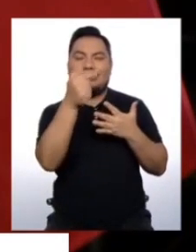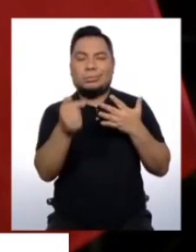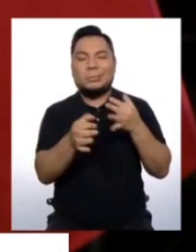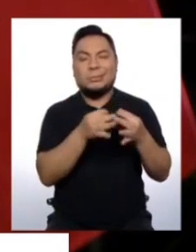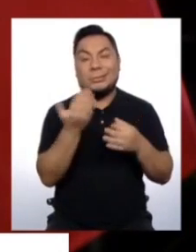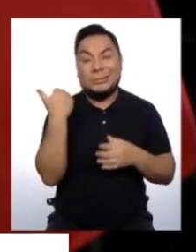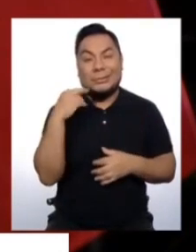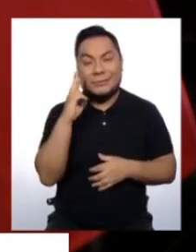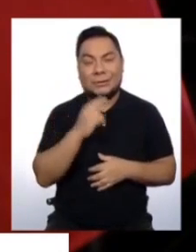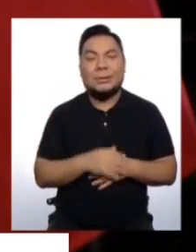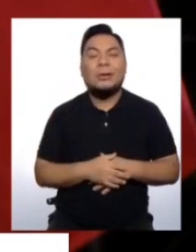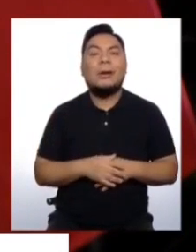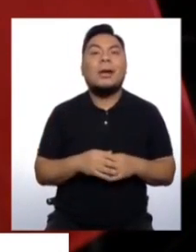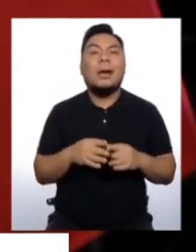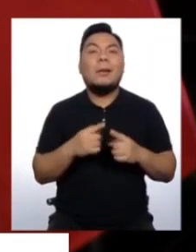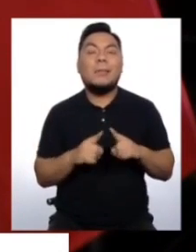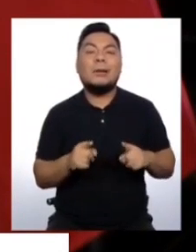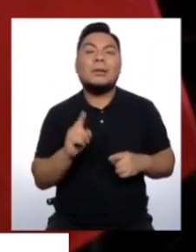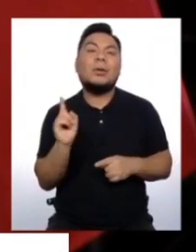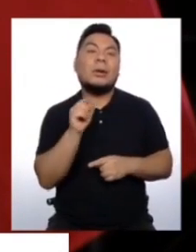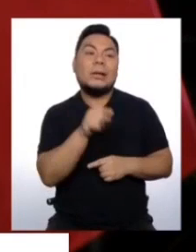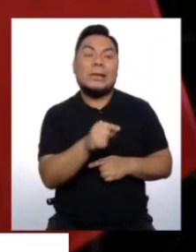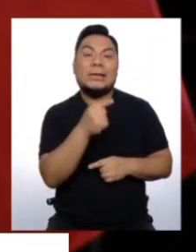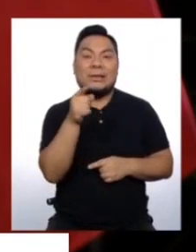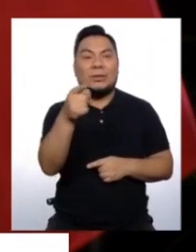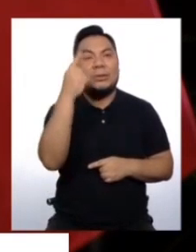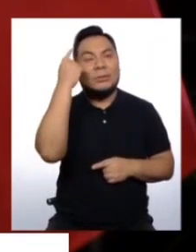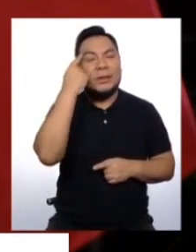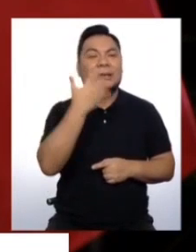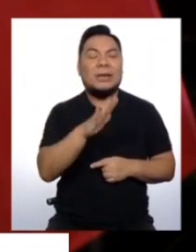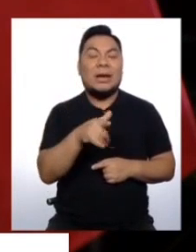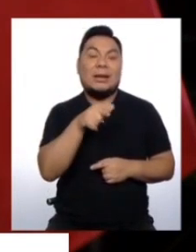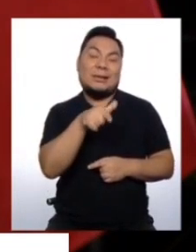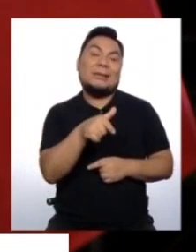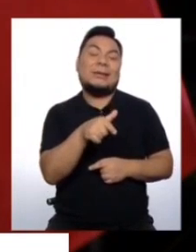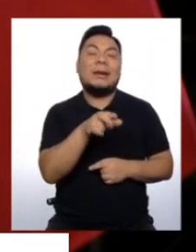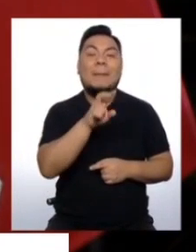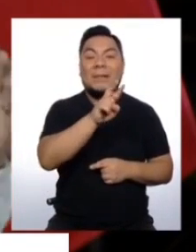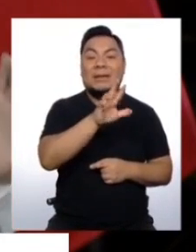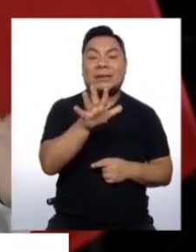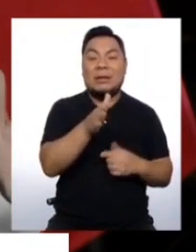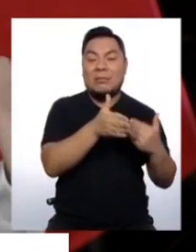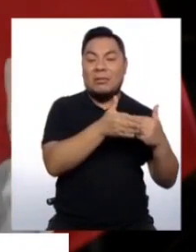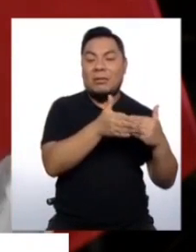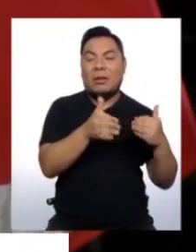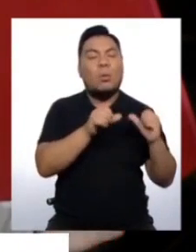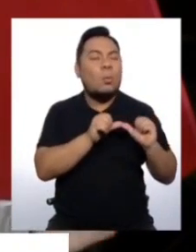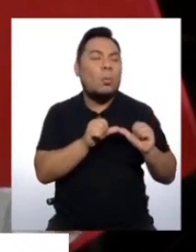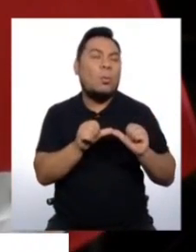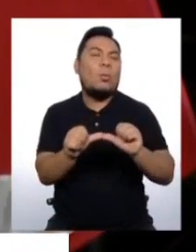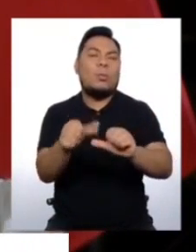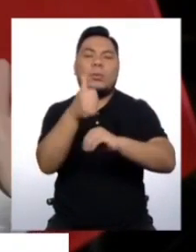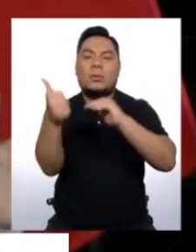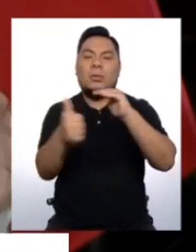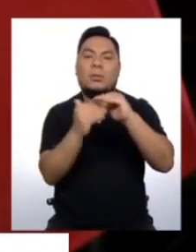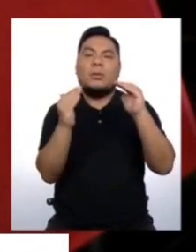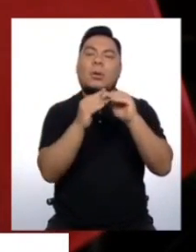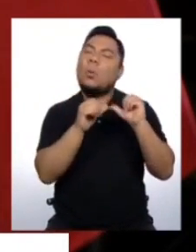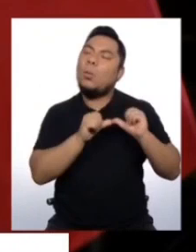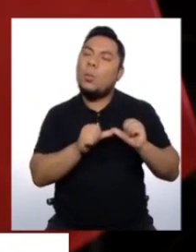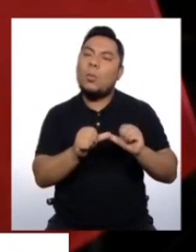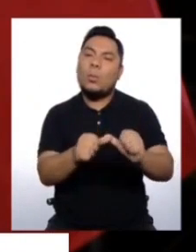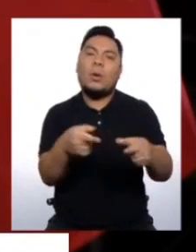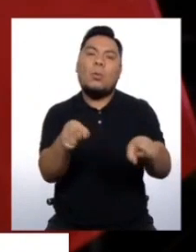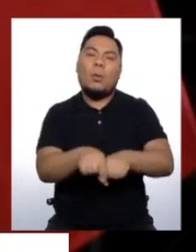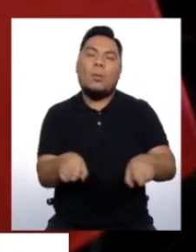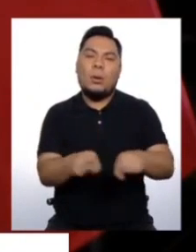simple continuidad de los procesos de estado de emergencia con cuarentena que hemos venido dando